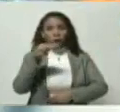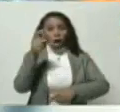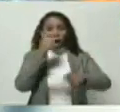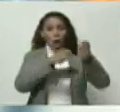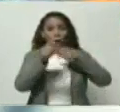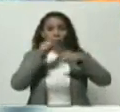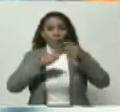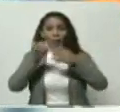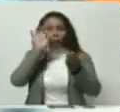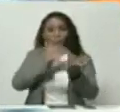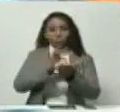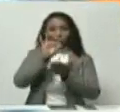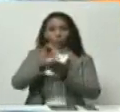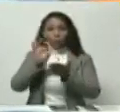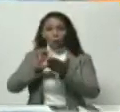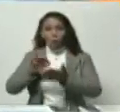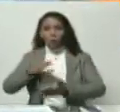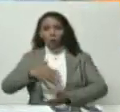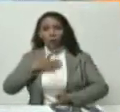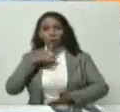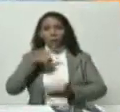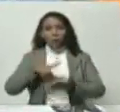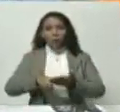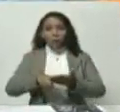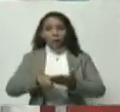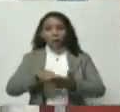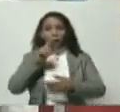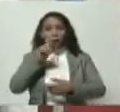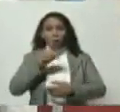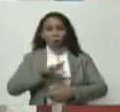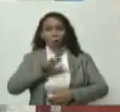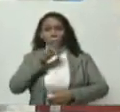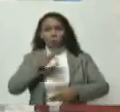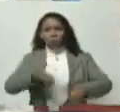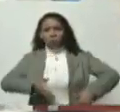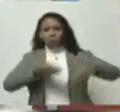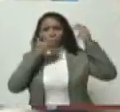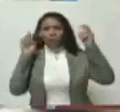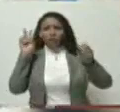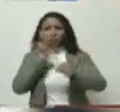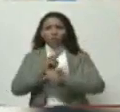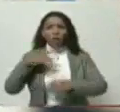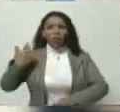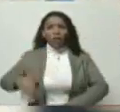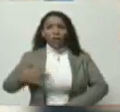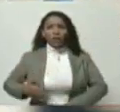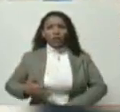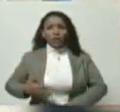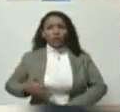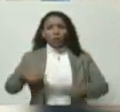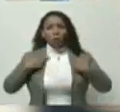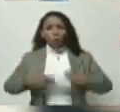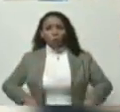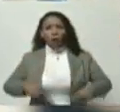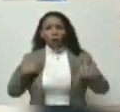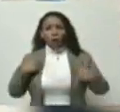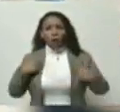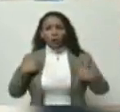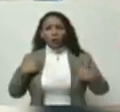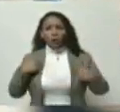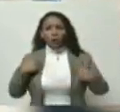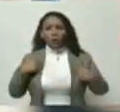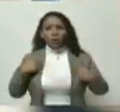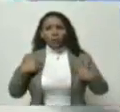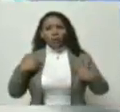comercial, estratégico, puedan cumplirse. Es un vil secuestro, es una violación a los derechos fundamentales, a los derechos humanos de la tripulación